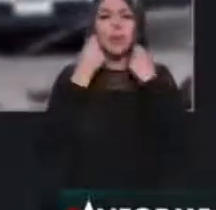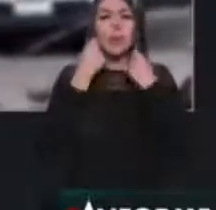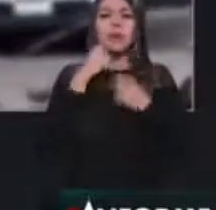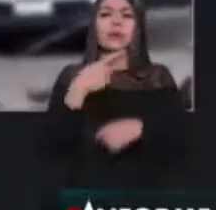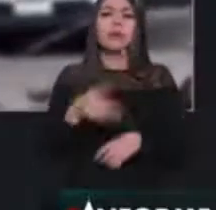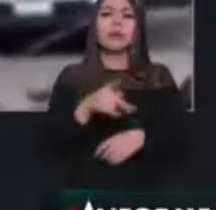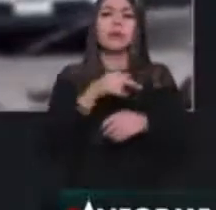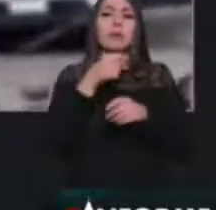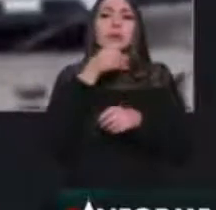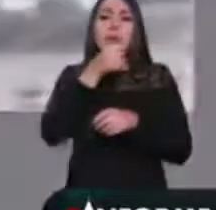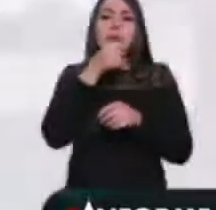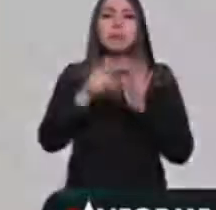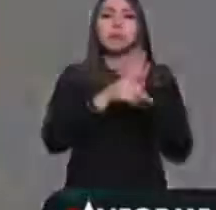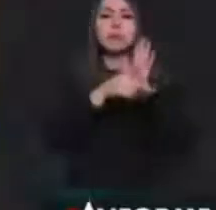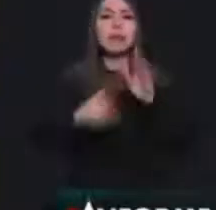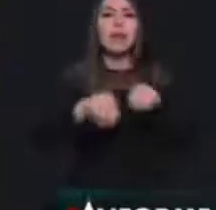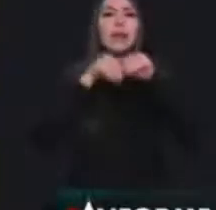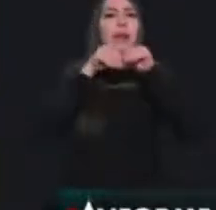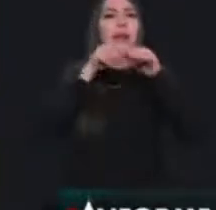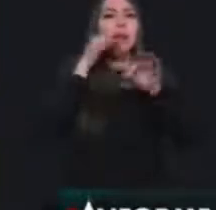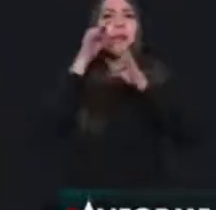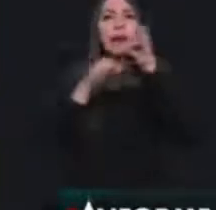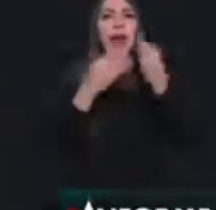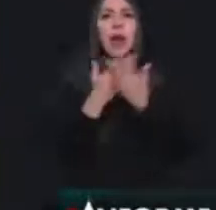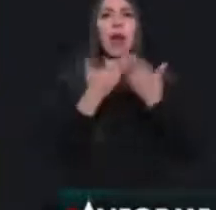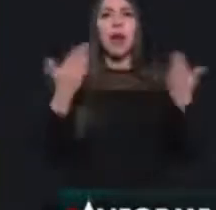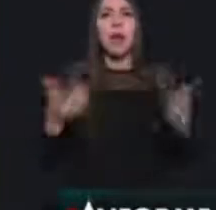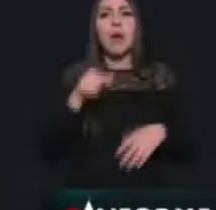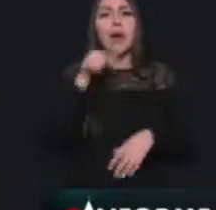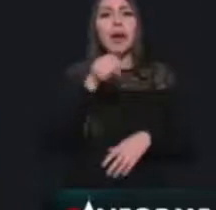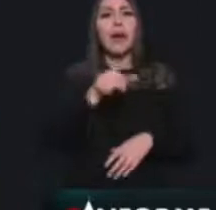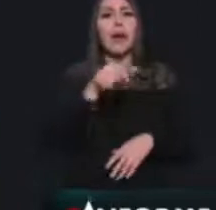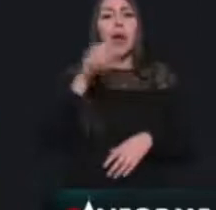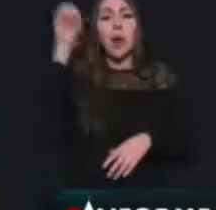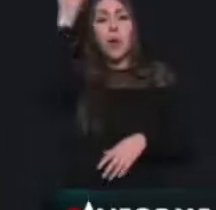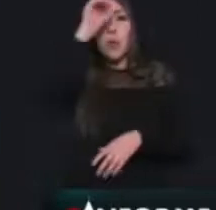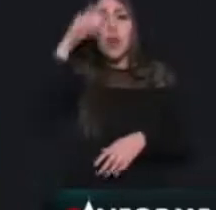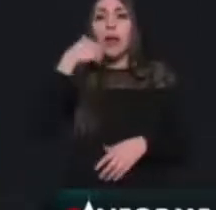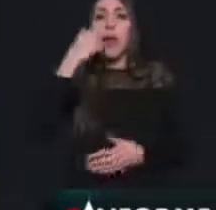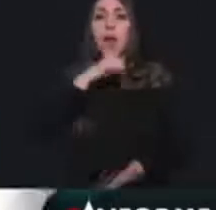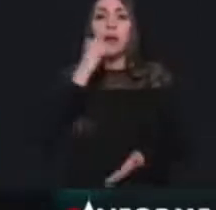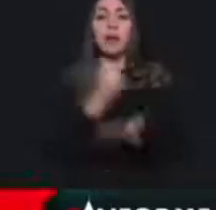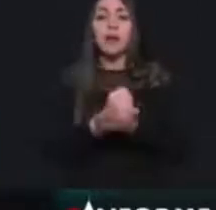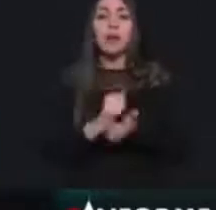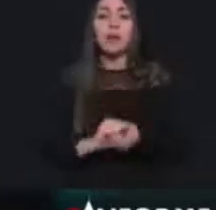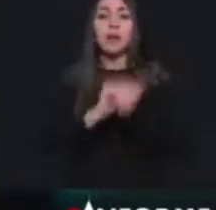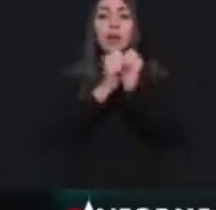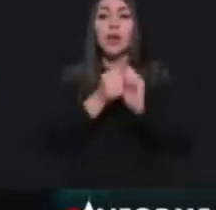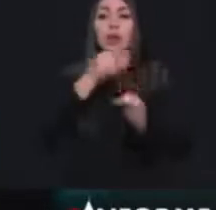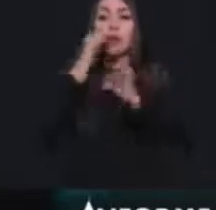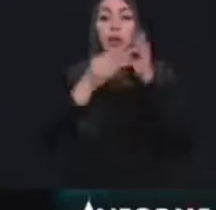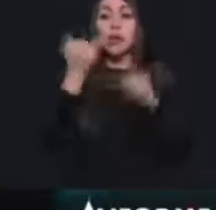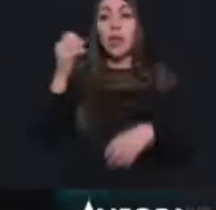prensa quiere que las opiniones se conviertan en noticias, sí, y las opiniones no son noticia.